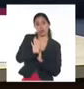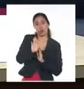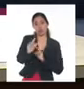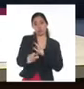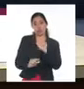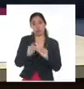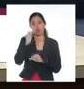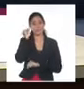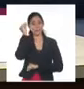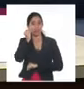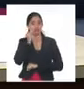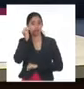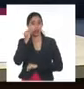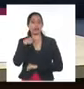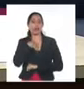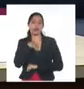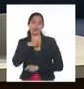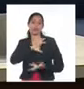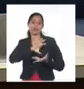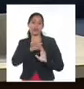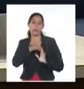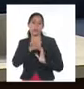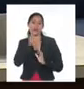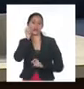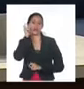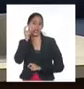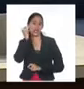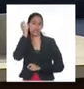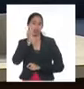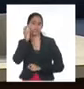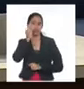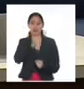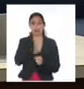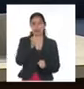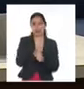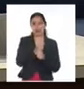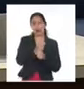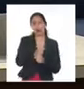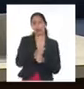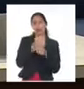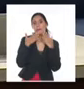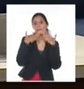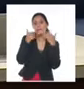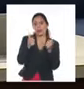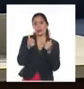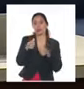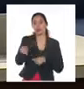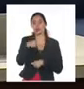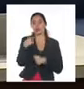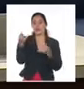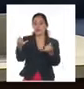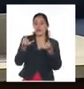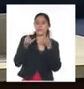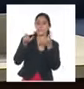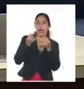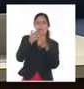que la estrategia son correctas. Estamos escuchando ideas nuevas, ideas de